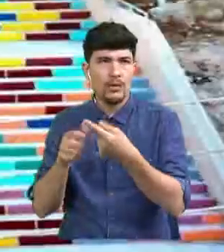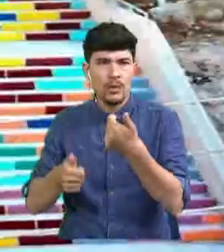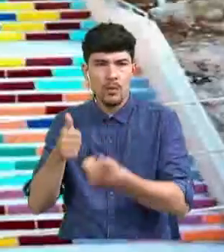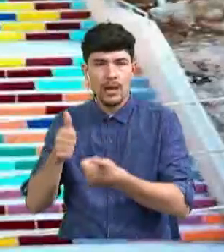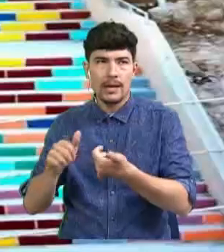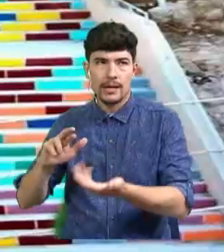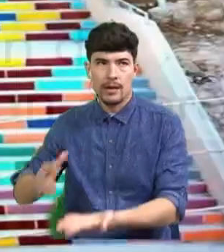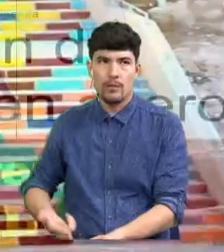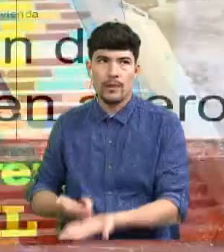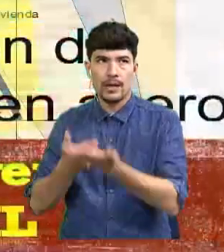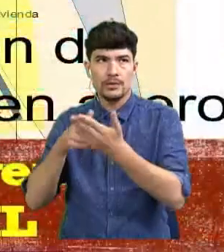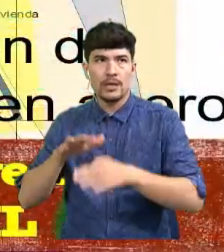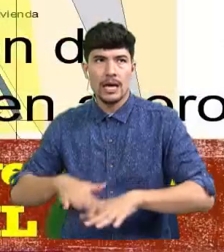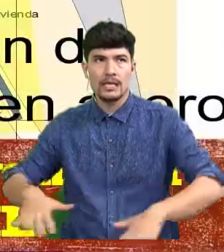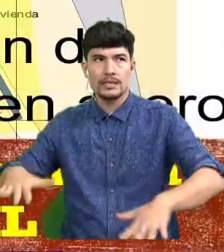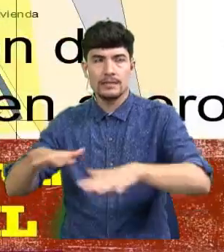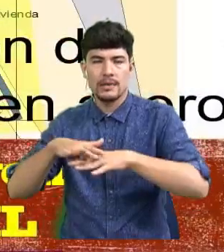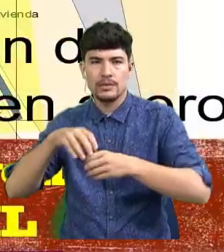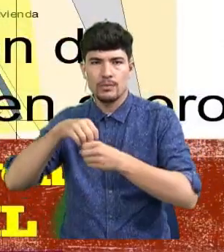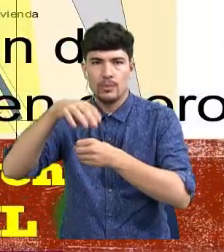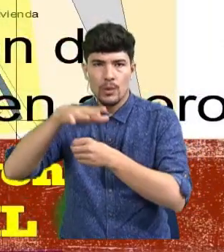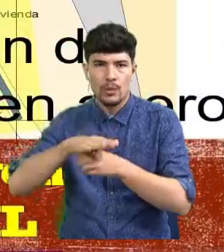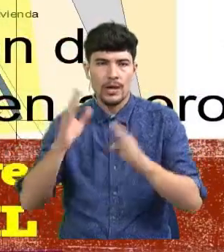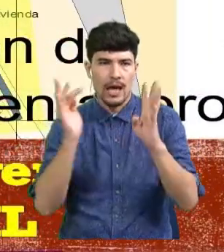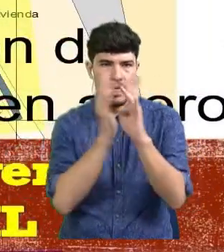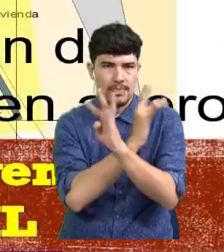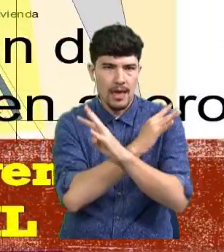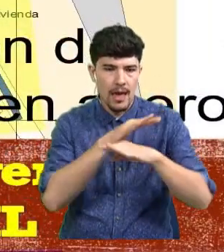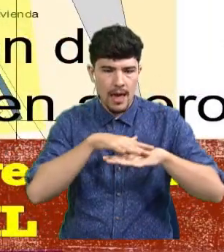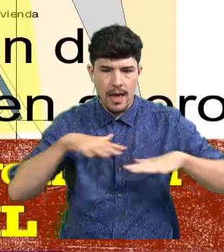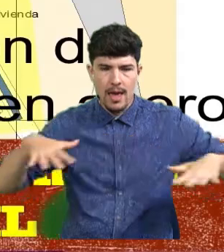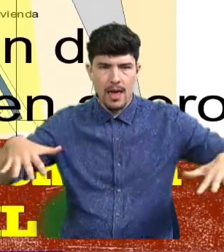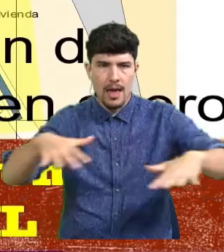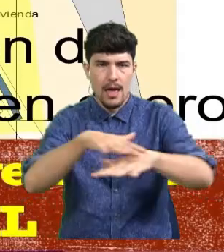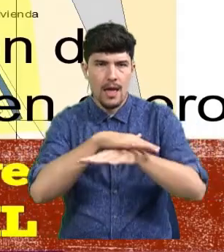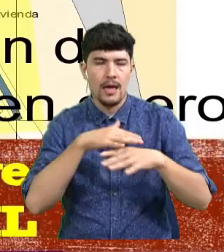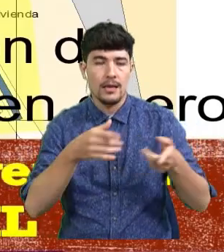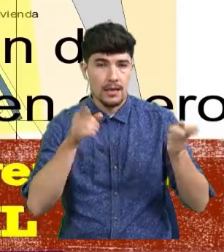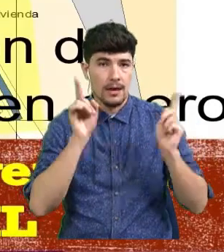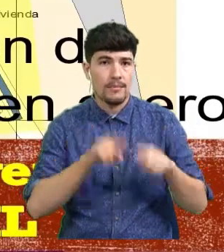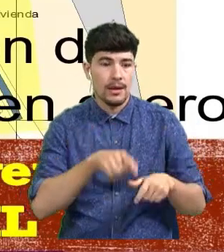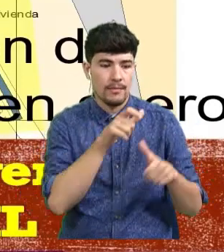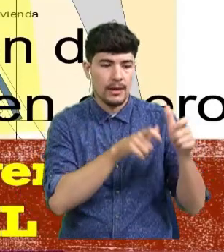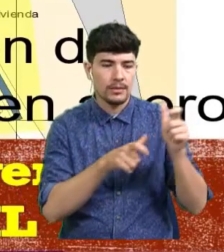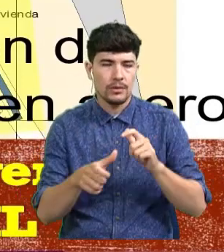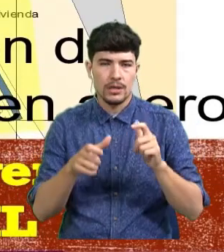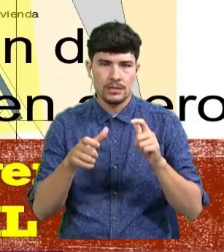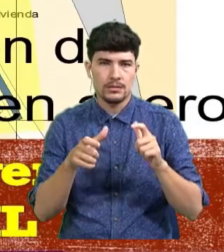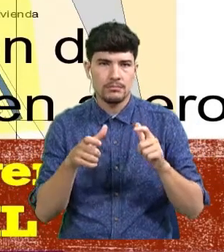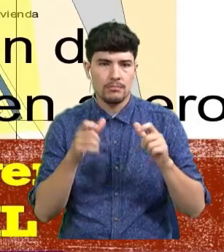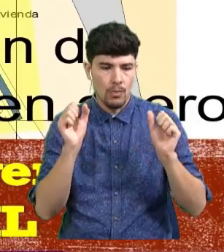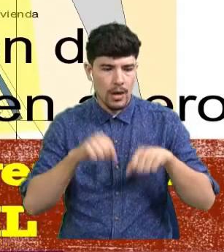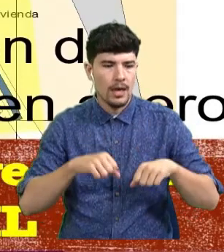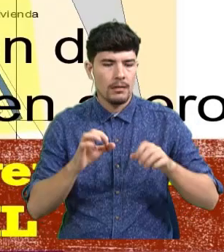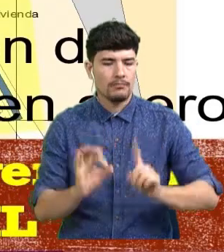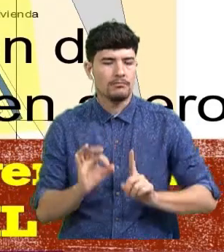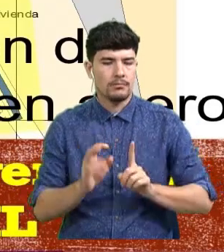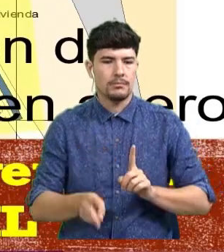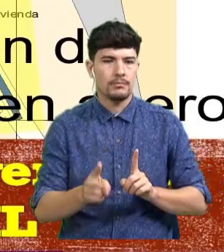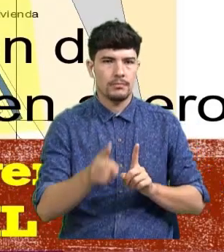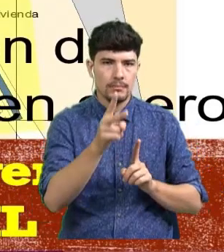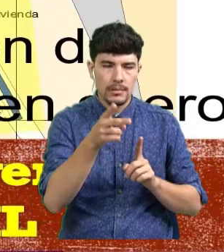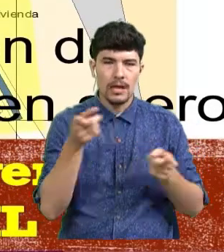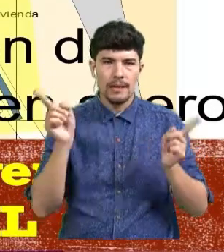del espacio público, andenes, sardineles y peatonales en concreto, en barrios como Altos